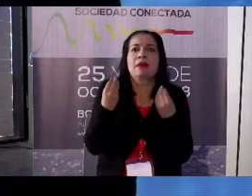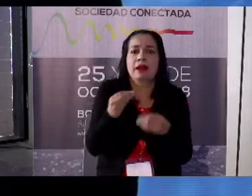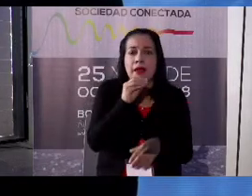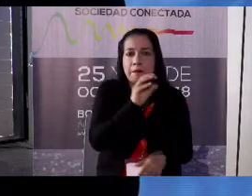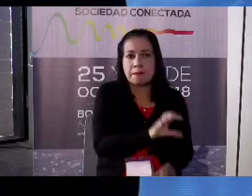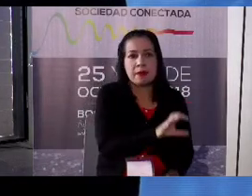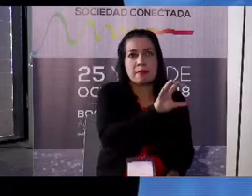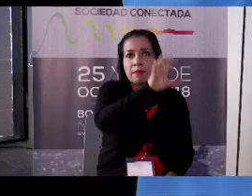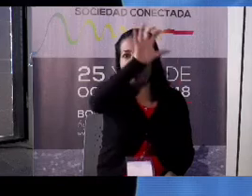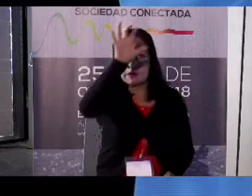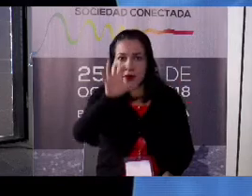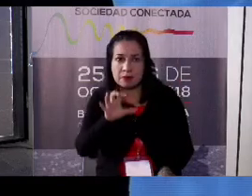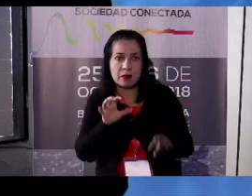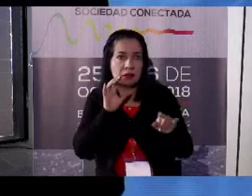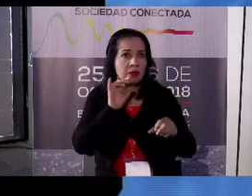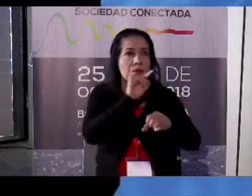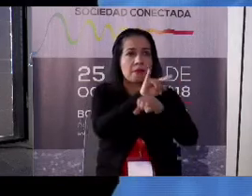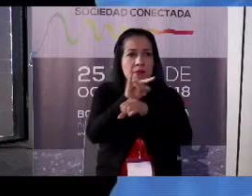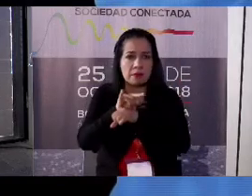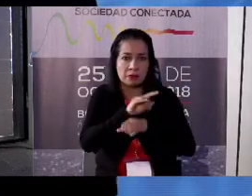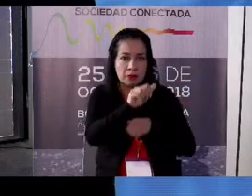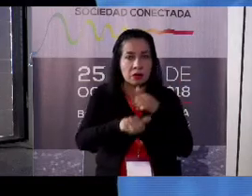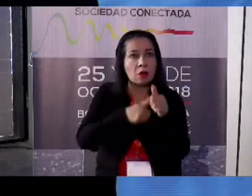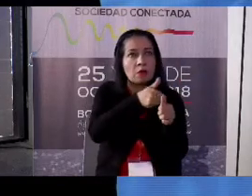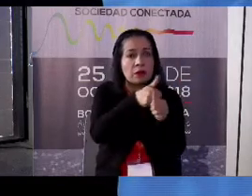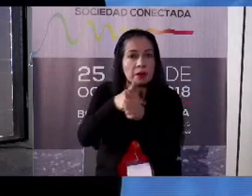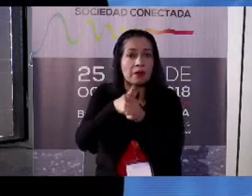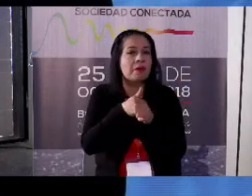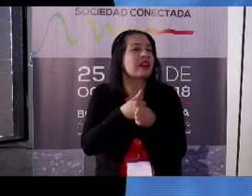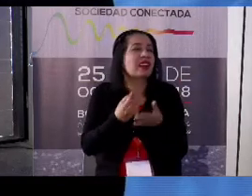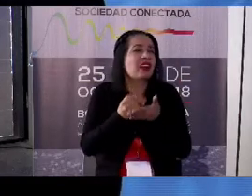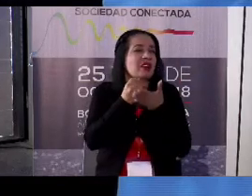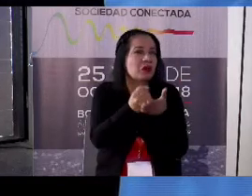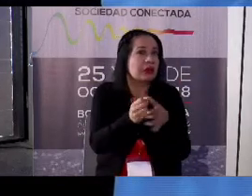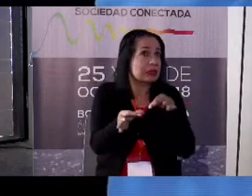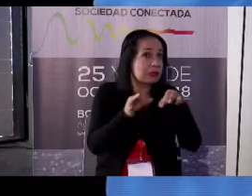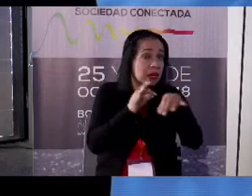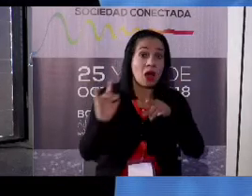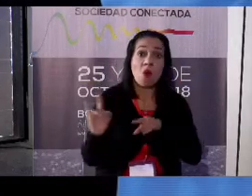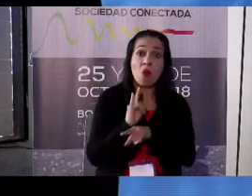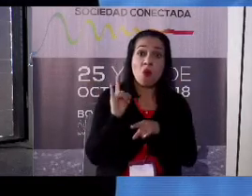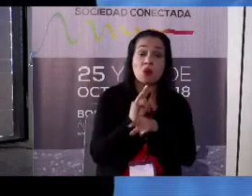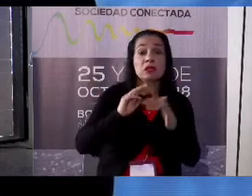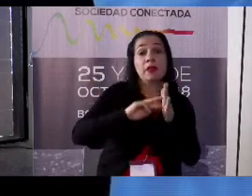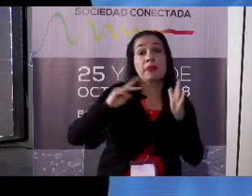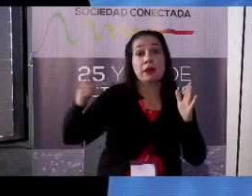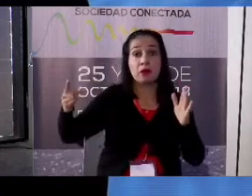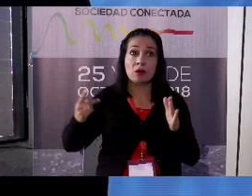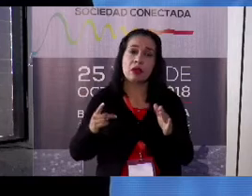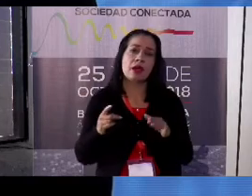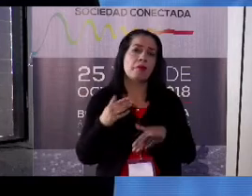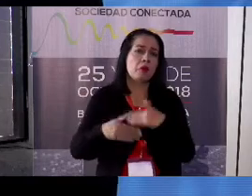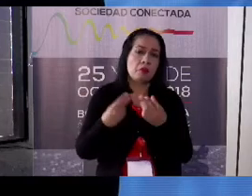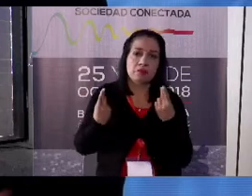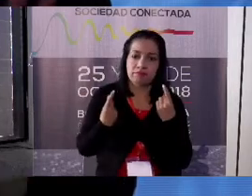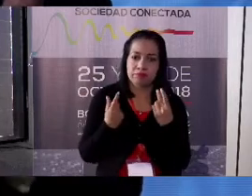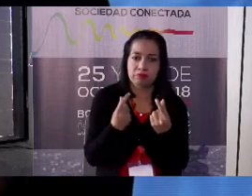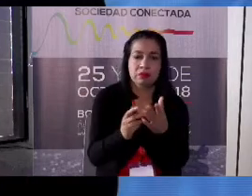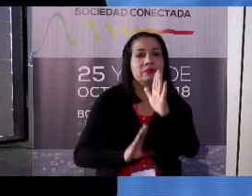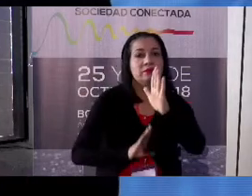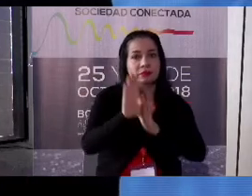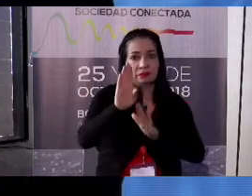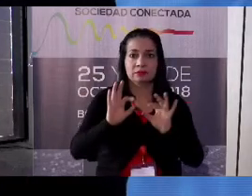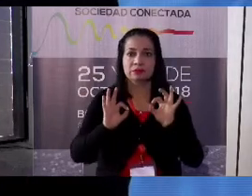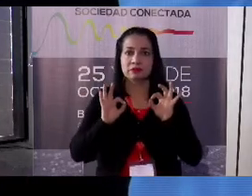países para que a través del uso de las tecnologías eh logren acelerar ese camino hacia el desarrollo Eh Esto es